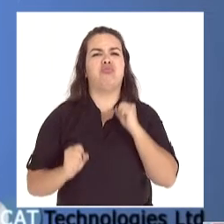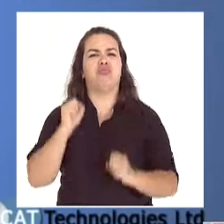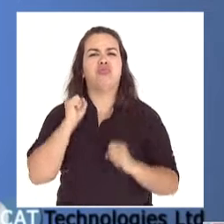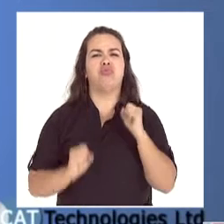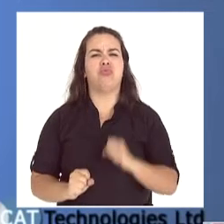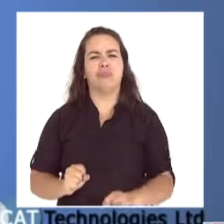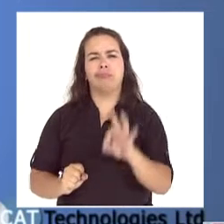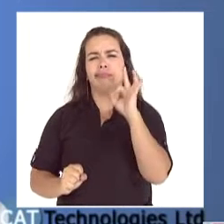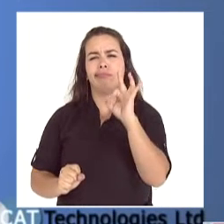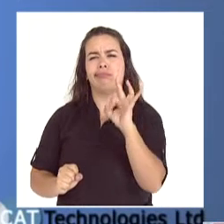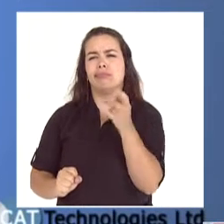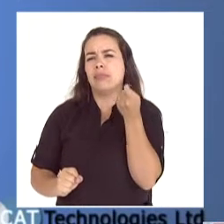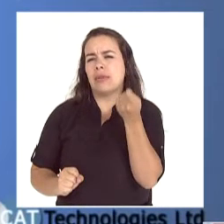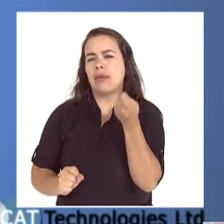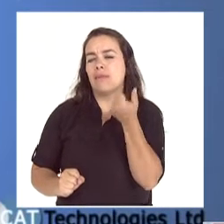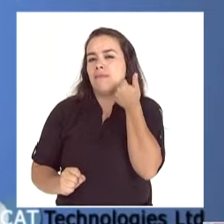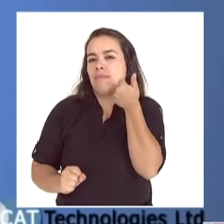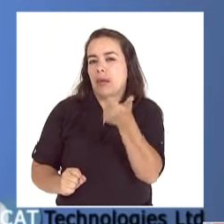finos y